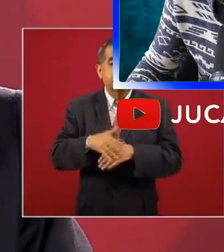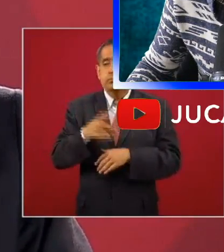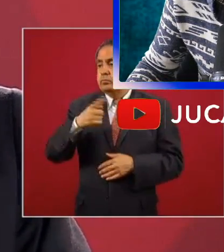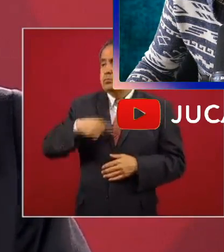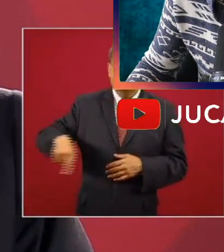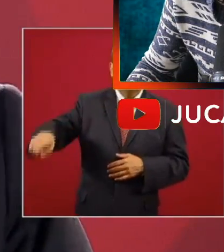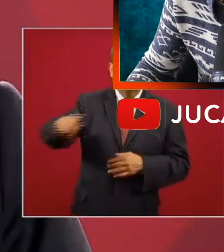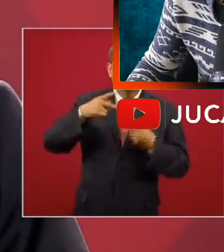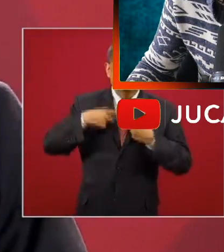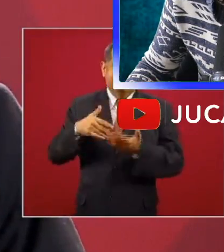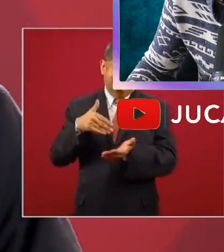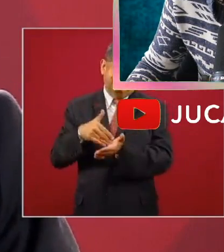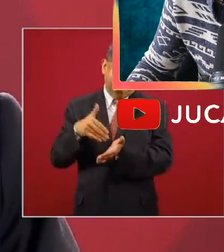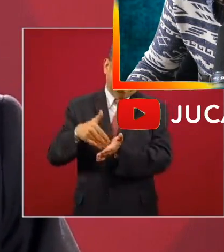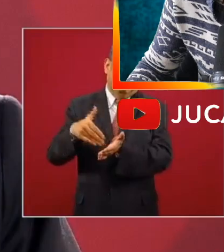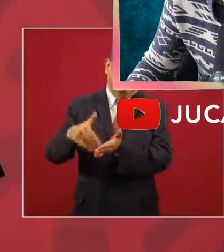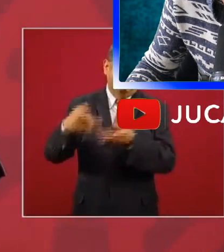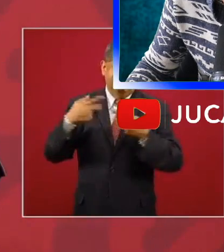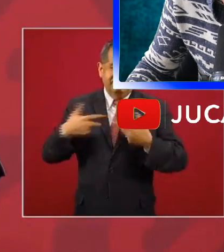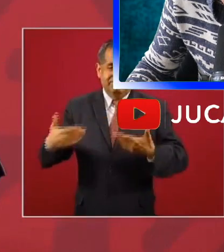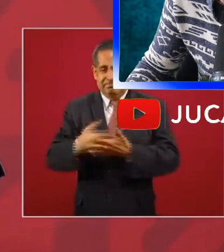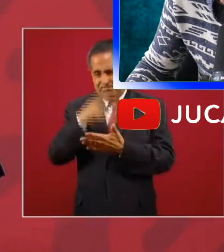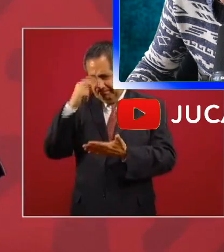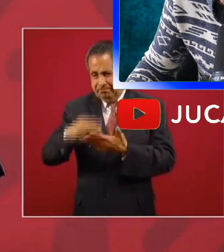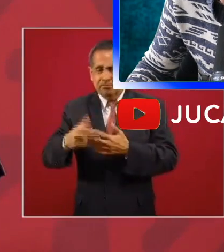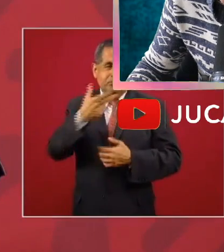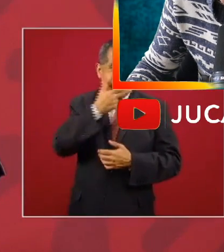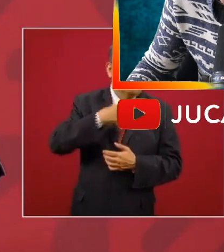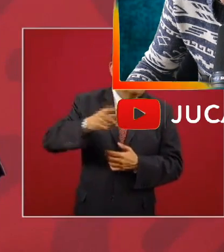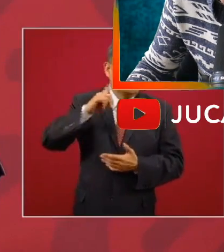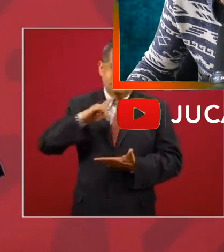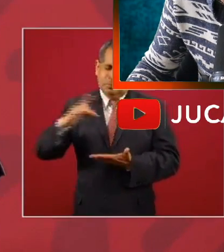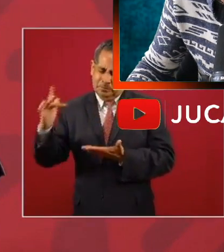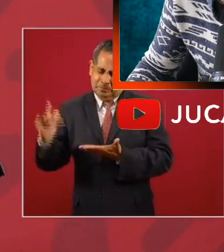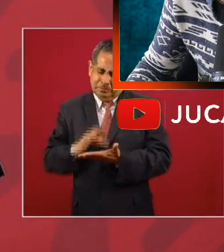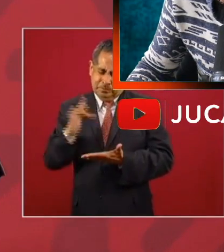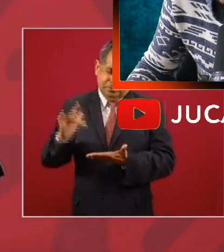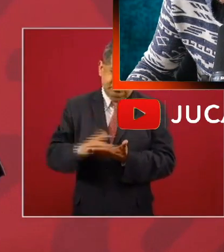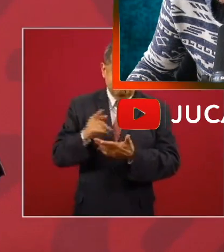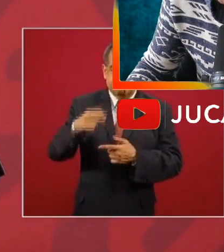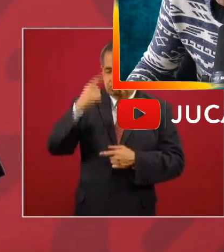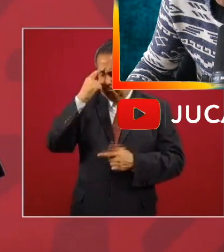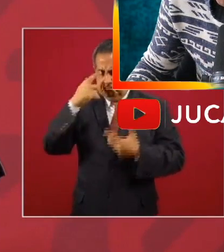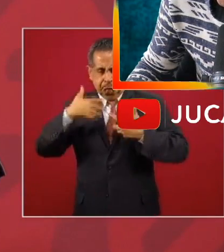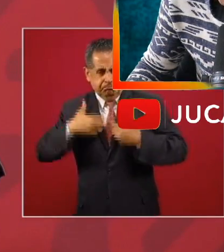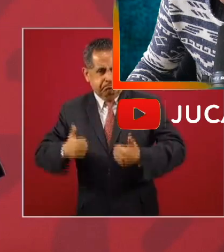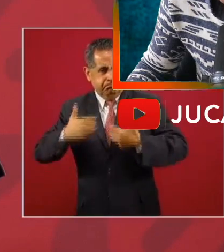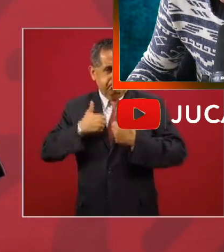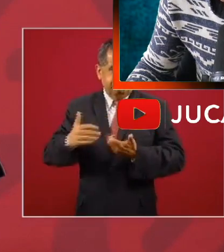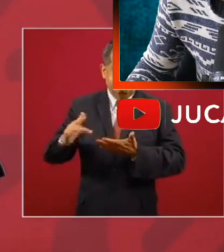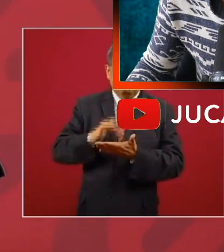respaldo de millones de mexicanos, mujeres y hombres libres, conscientes.